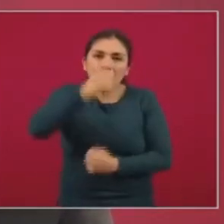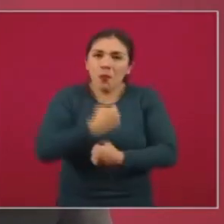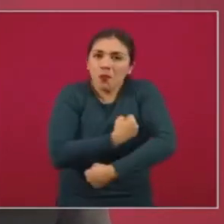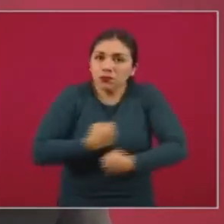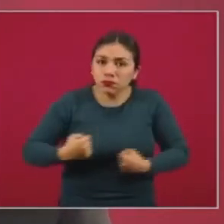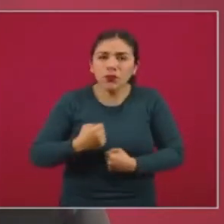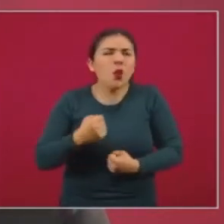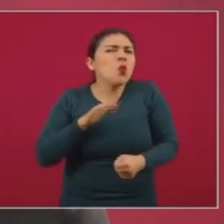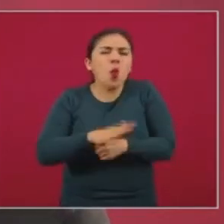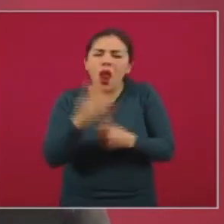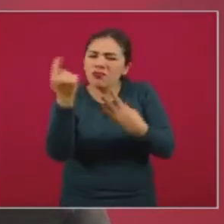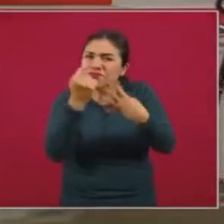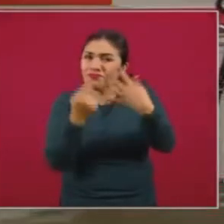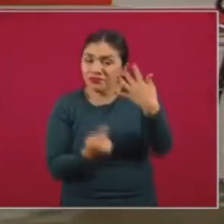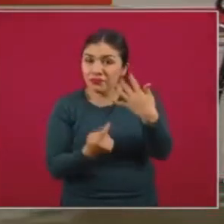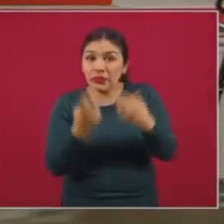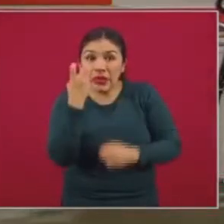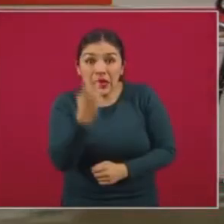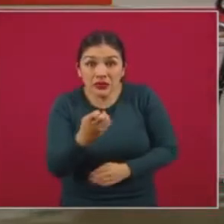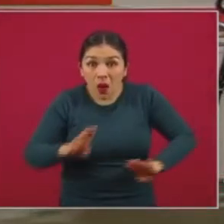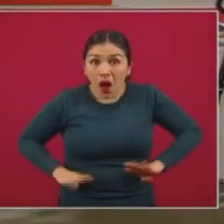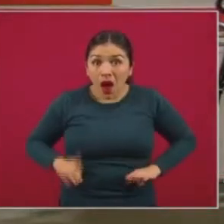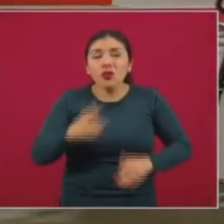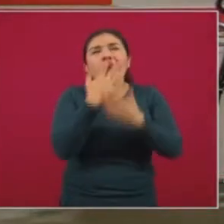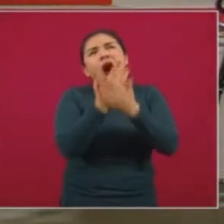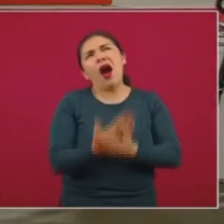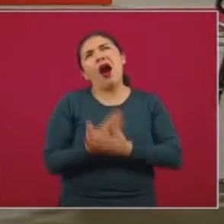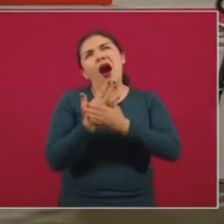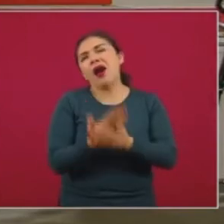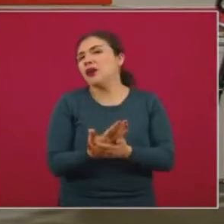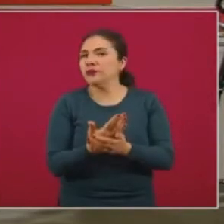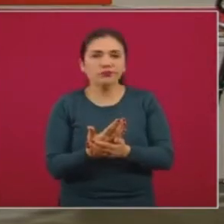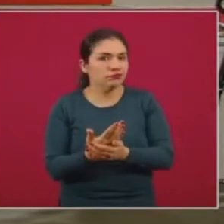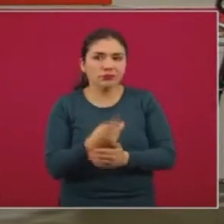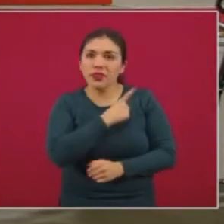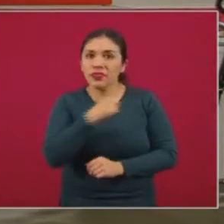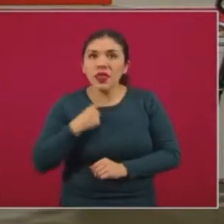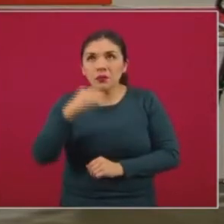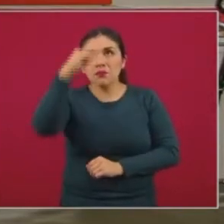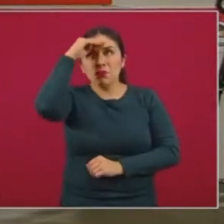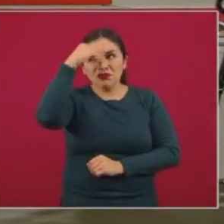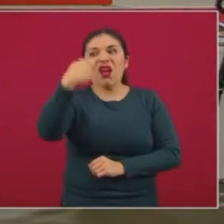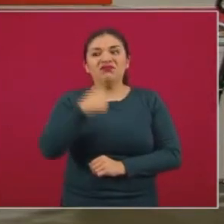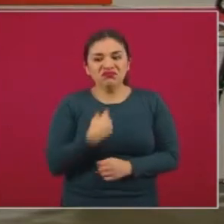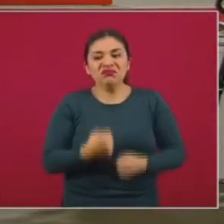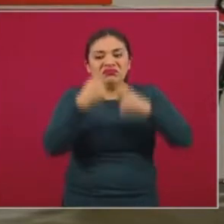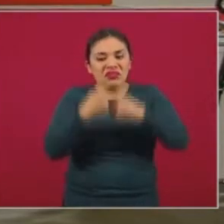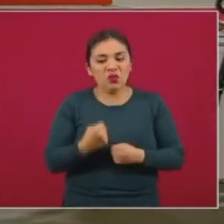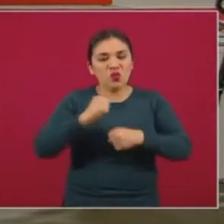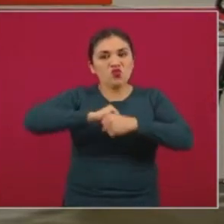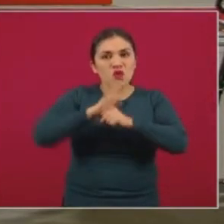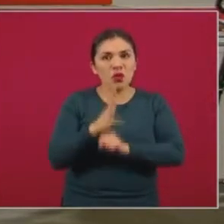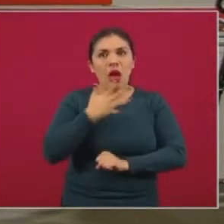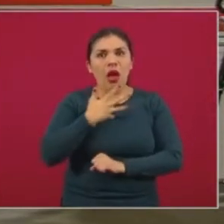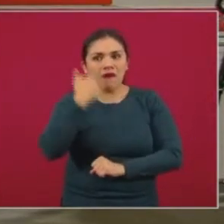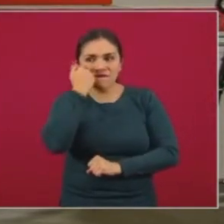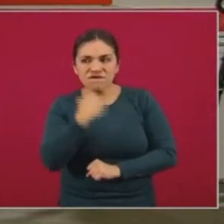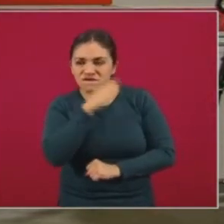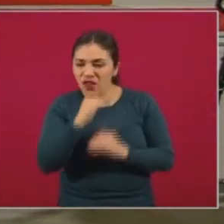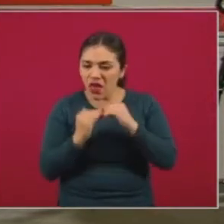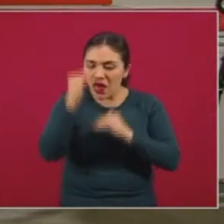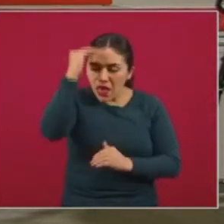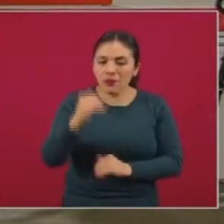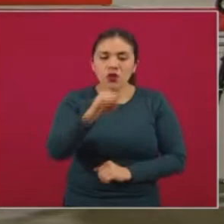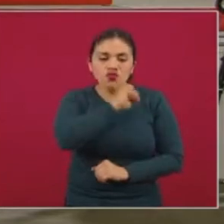obesidad, cualquiera de estas condiciones, no esperarse. Hay que pensar que se tiene COVID, si hay fiebre, tos, dolor de cabeza, dolor